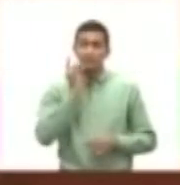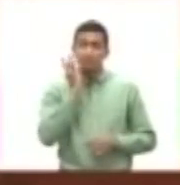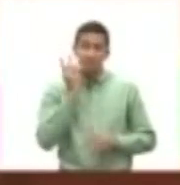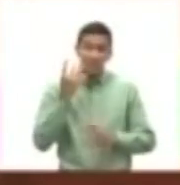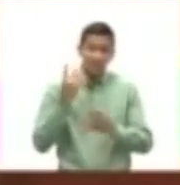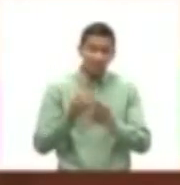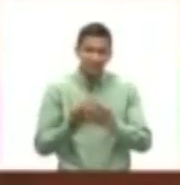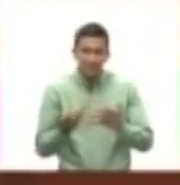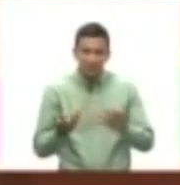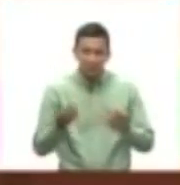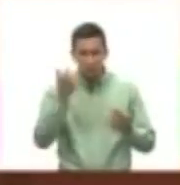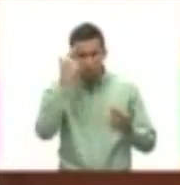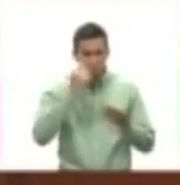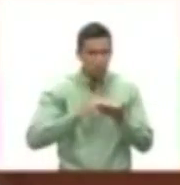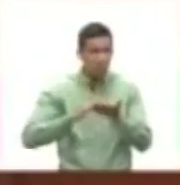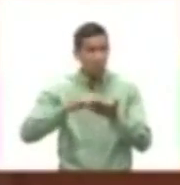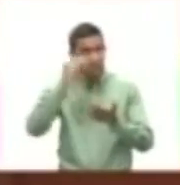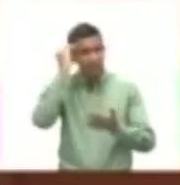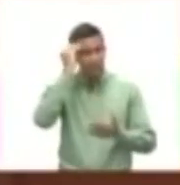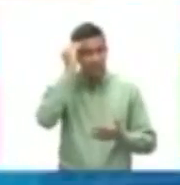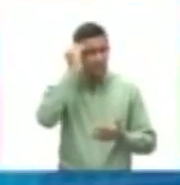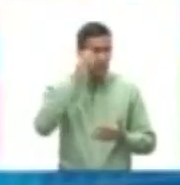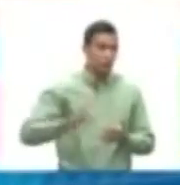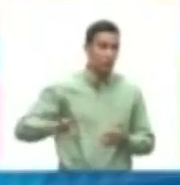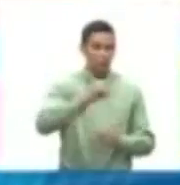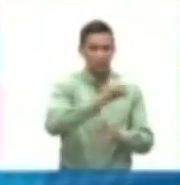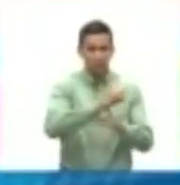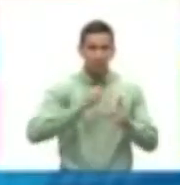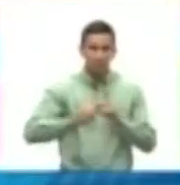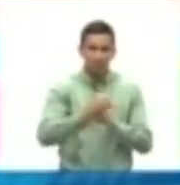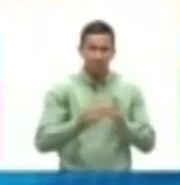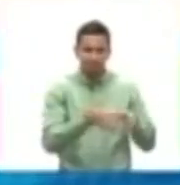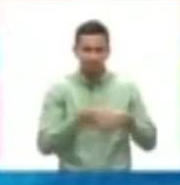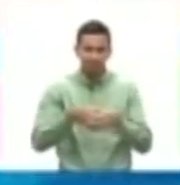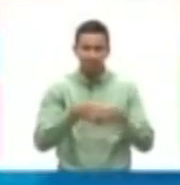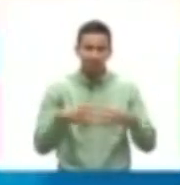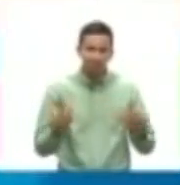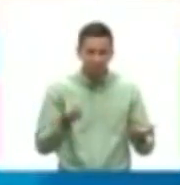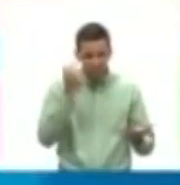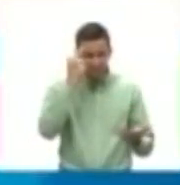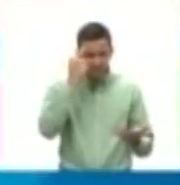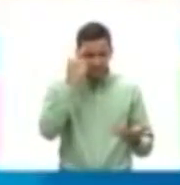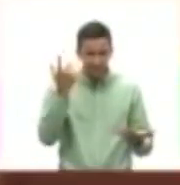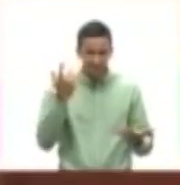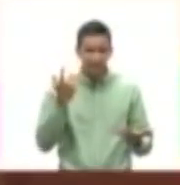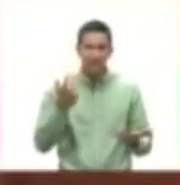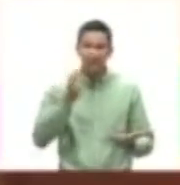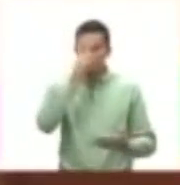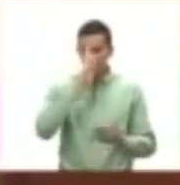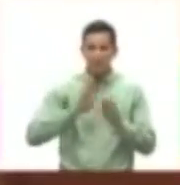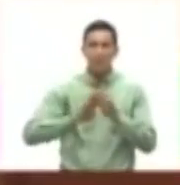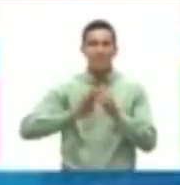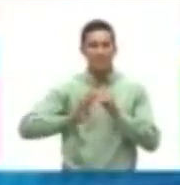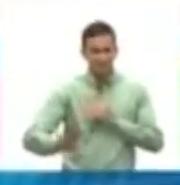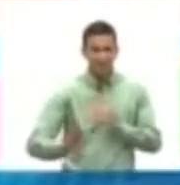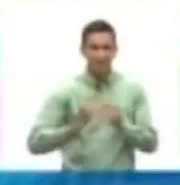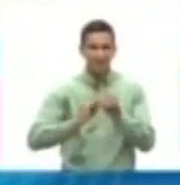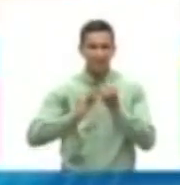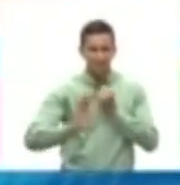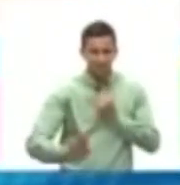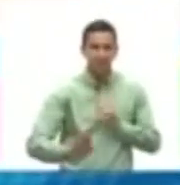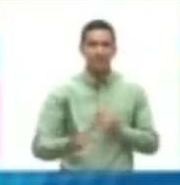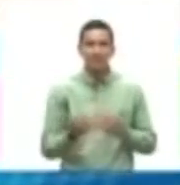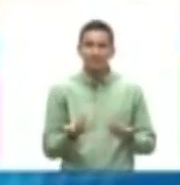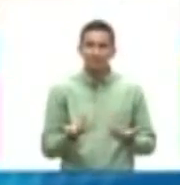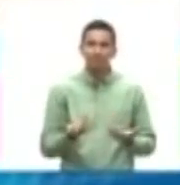concepción nos taladra todo el día como sociedad. Entonces los otros, eso es lo que nos da una lógica de una venganza. Por respetable que sea la